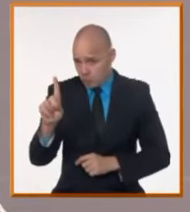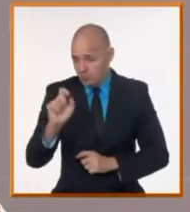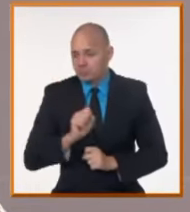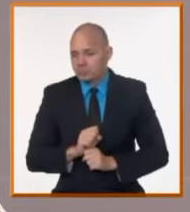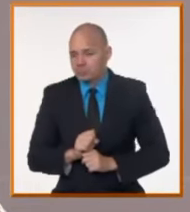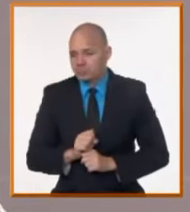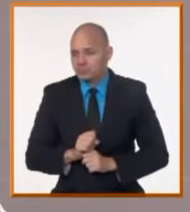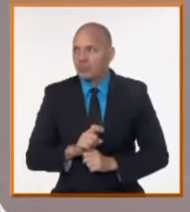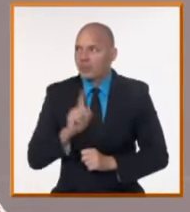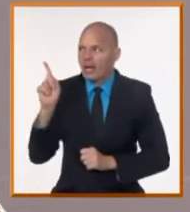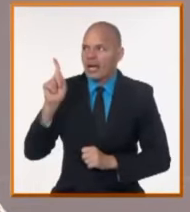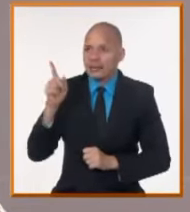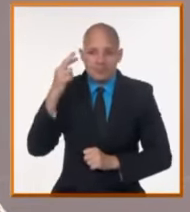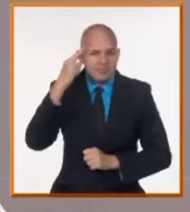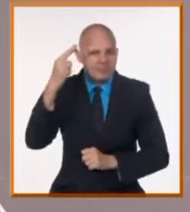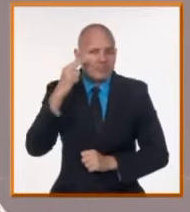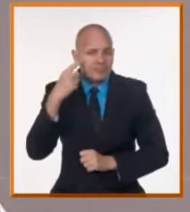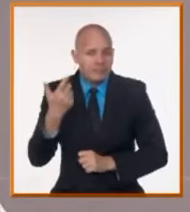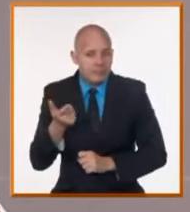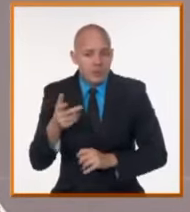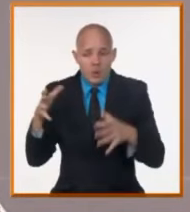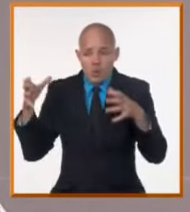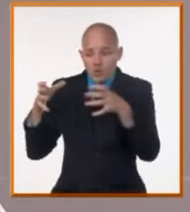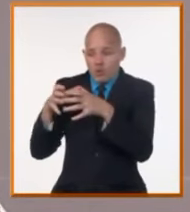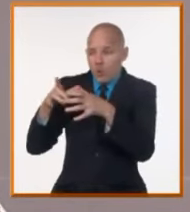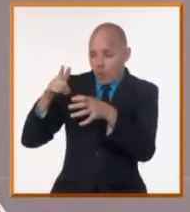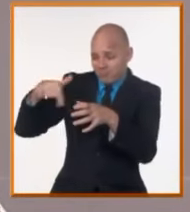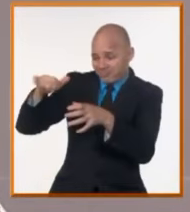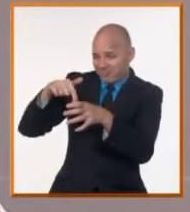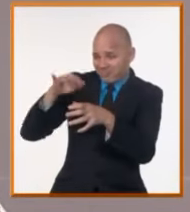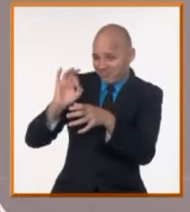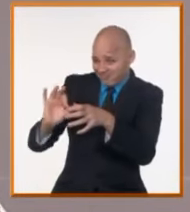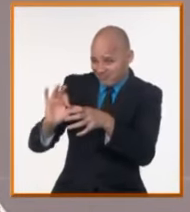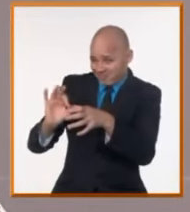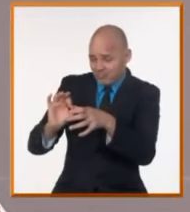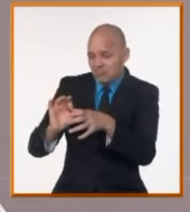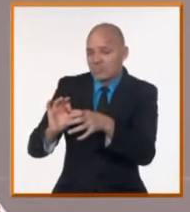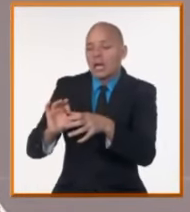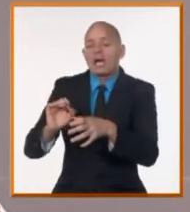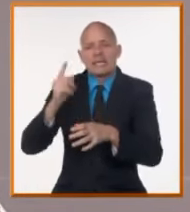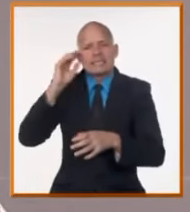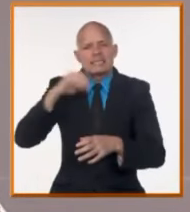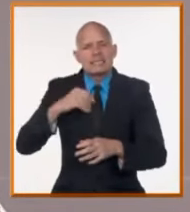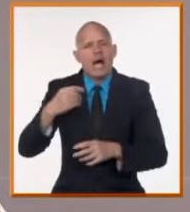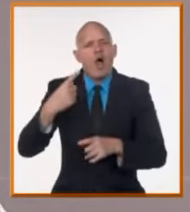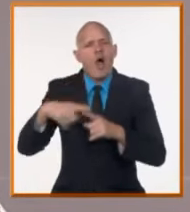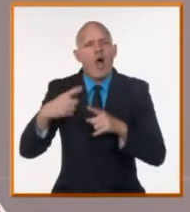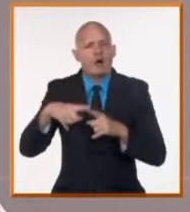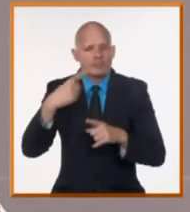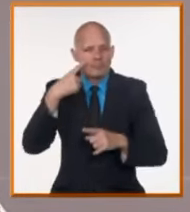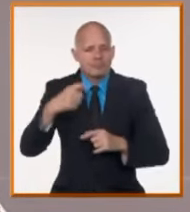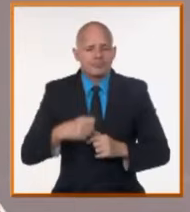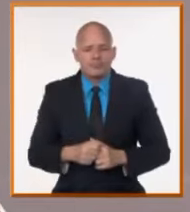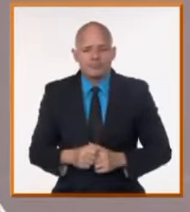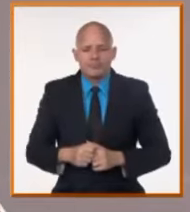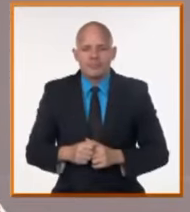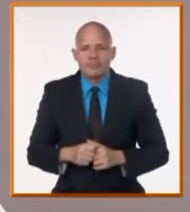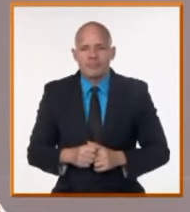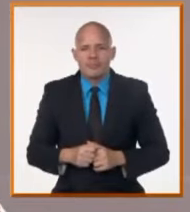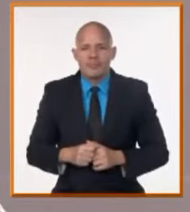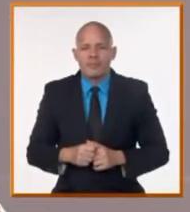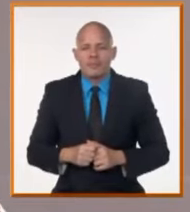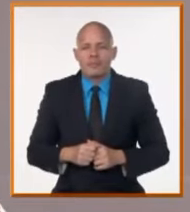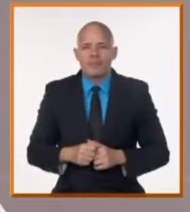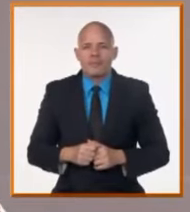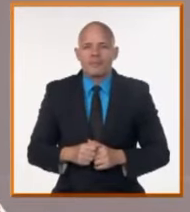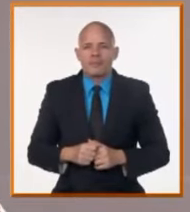Suprema. Ojo, recordemos esto, W. Bush no fue electo en esa ocasión. A veces decimos que fue reelecto en el 2004.